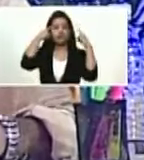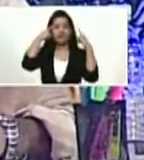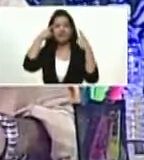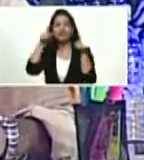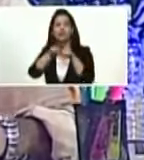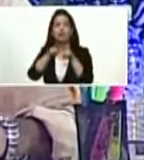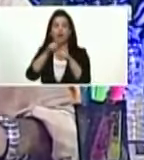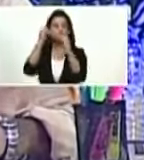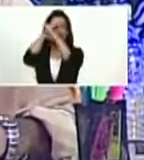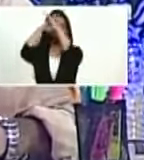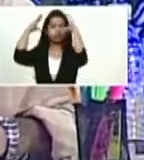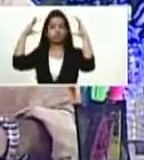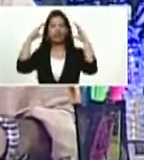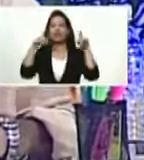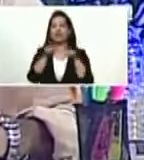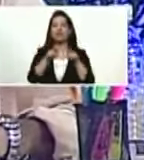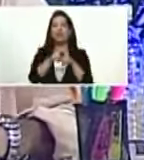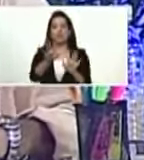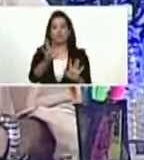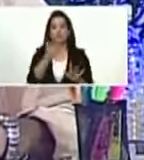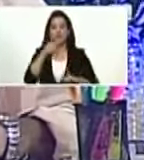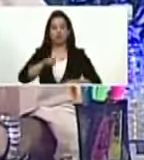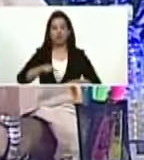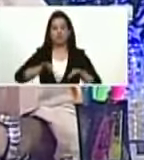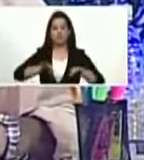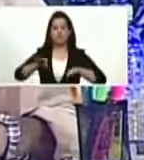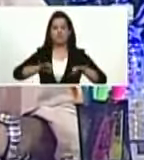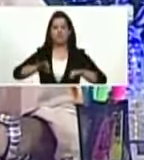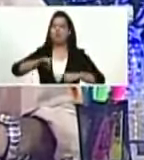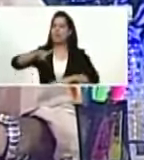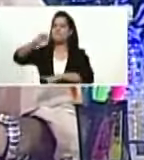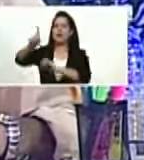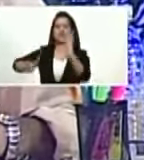quien ordena el lanzamiento de un cohete, ¿verdad?